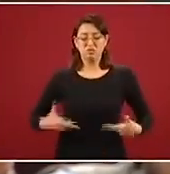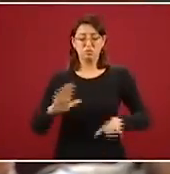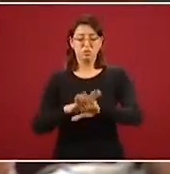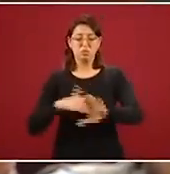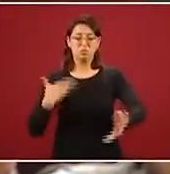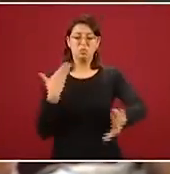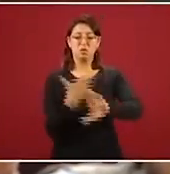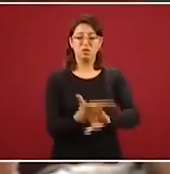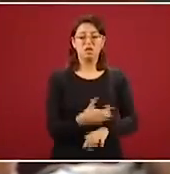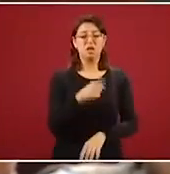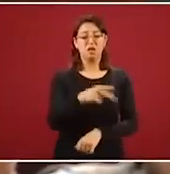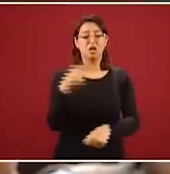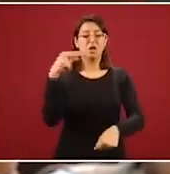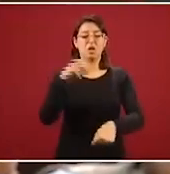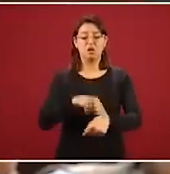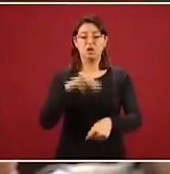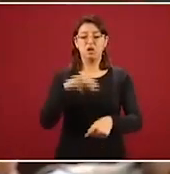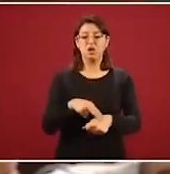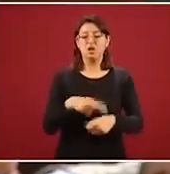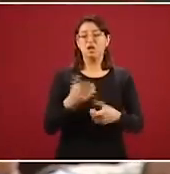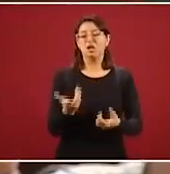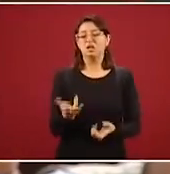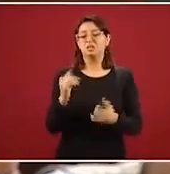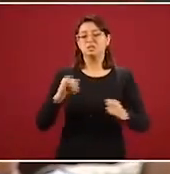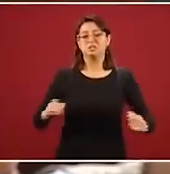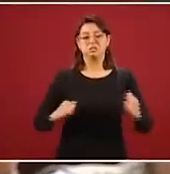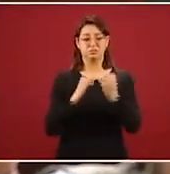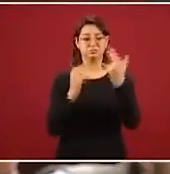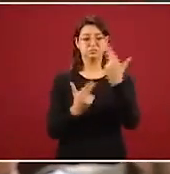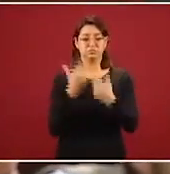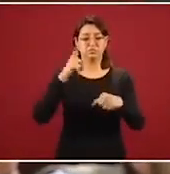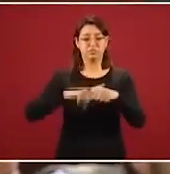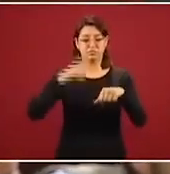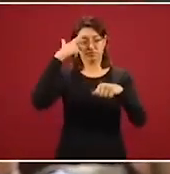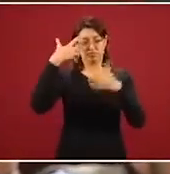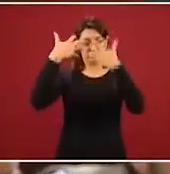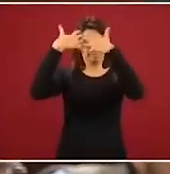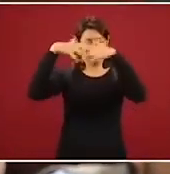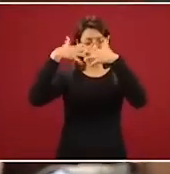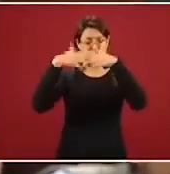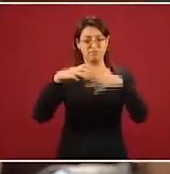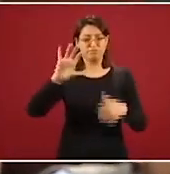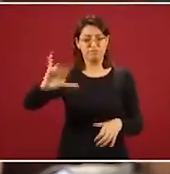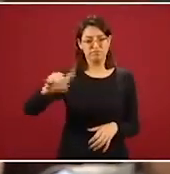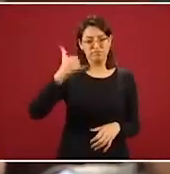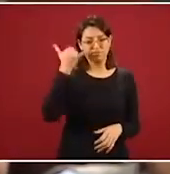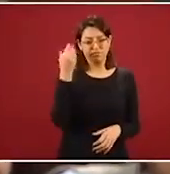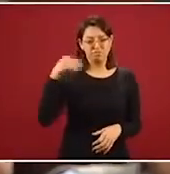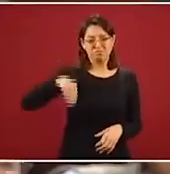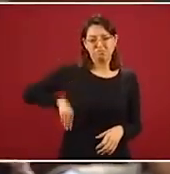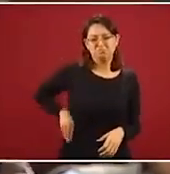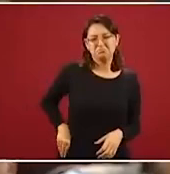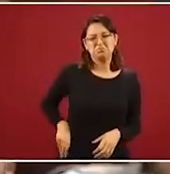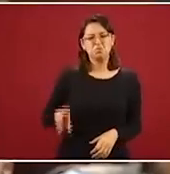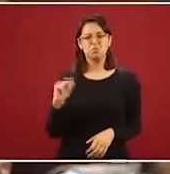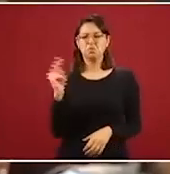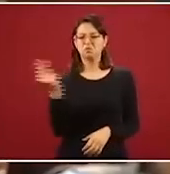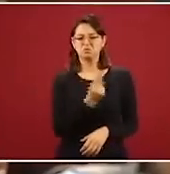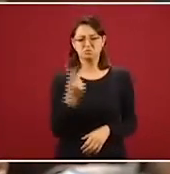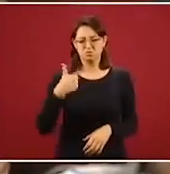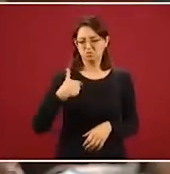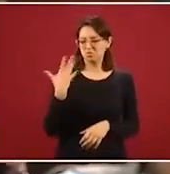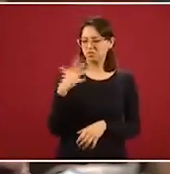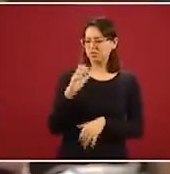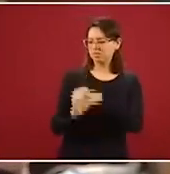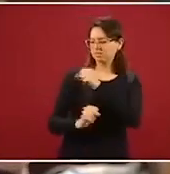médica en el Instituto Nacional de Neurología y Neurocirugía. Guardo mi teléfono porque llevo 10 años investigando este tema.